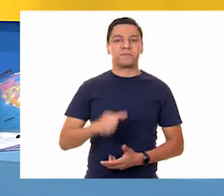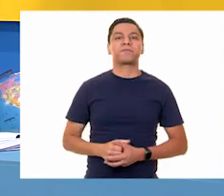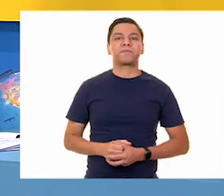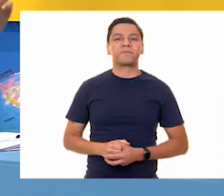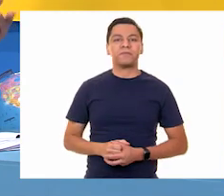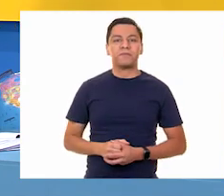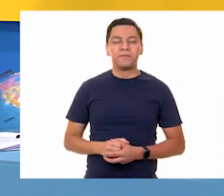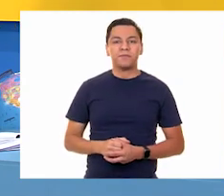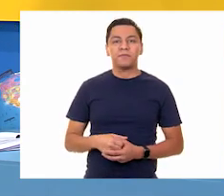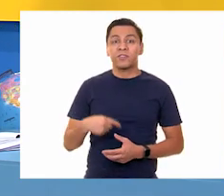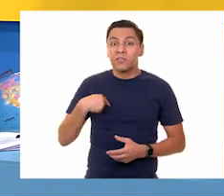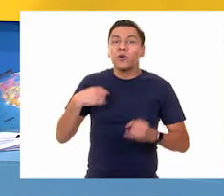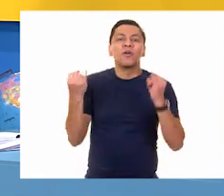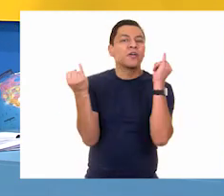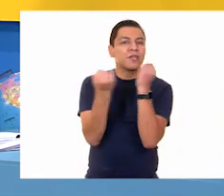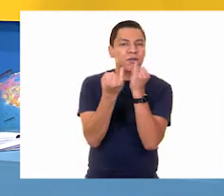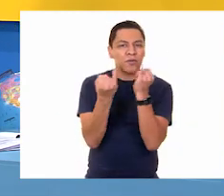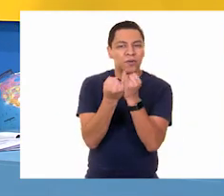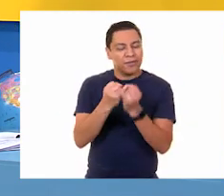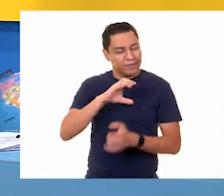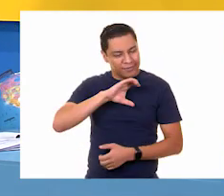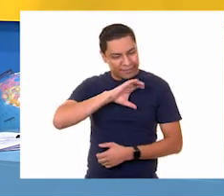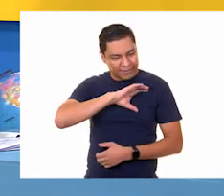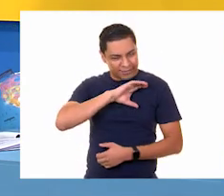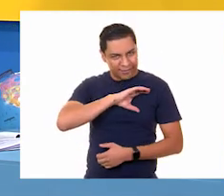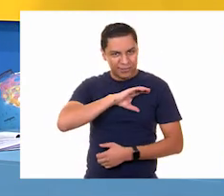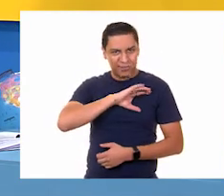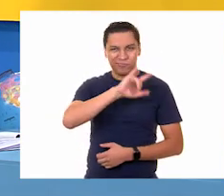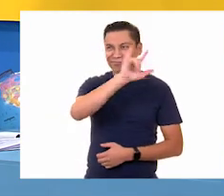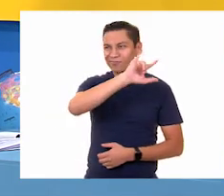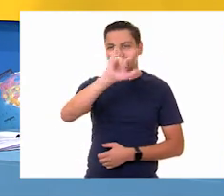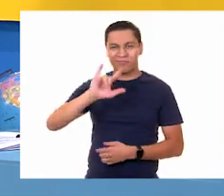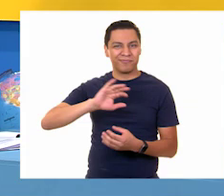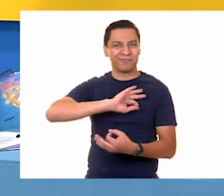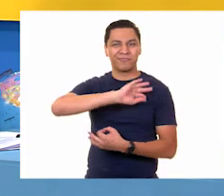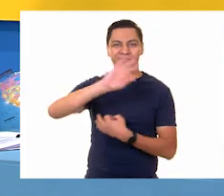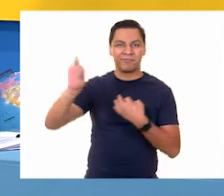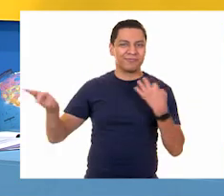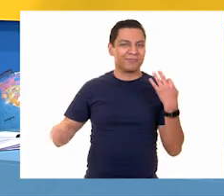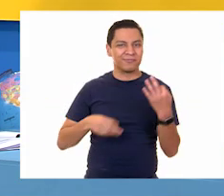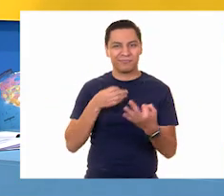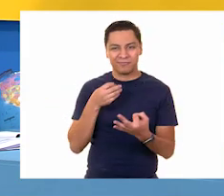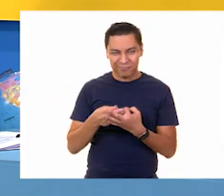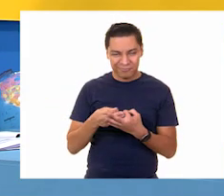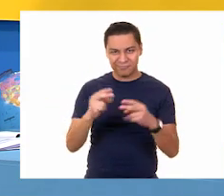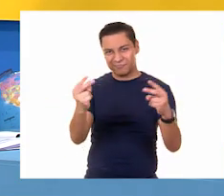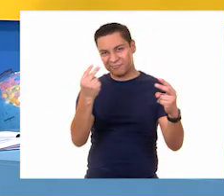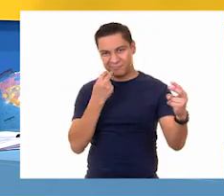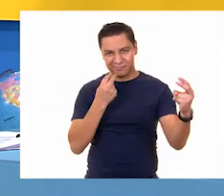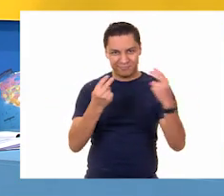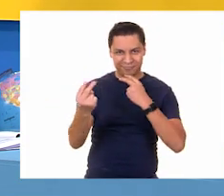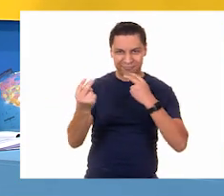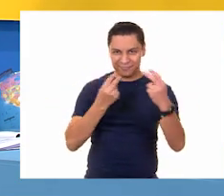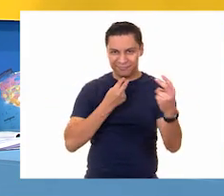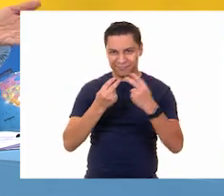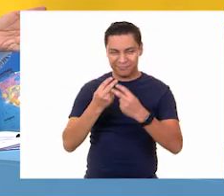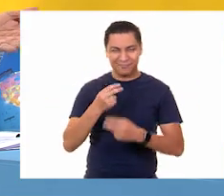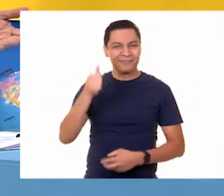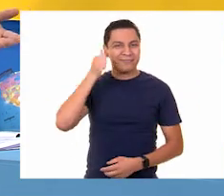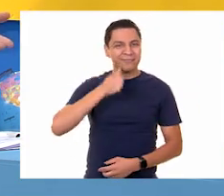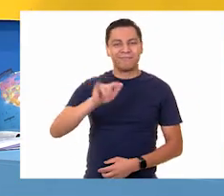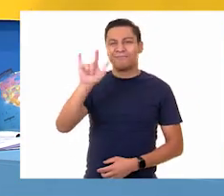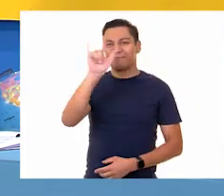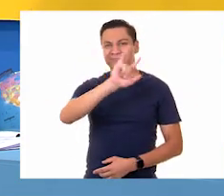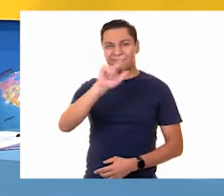también. Yo te expreso mi afecto como el que tengo con nuestros alumnos y alumnas que nos siguen desde casa,